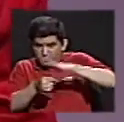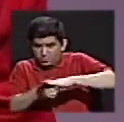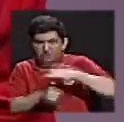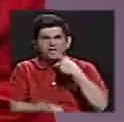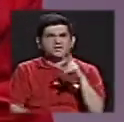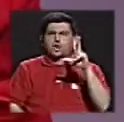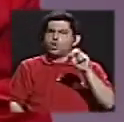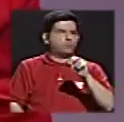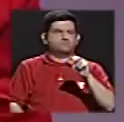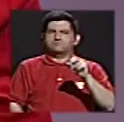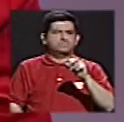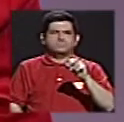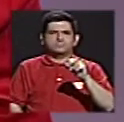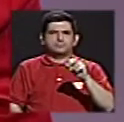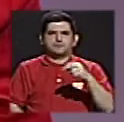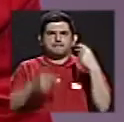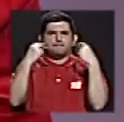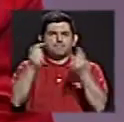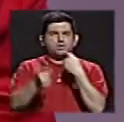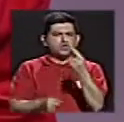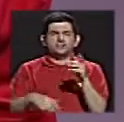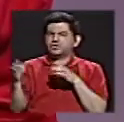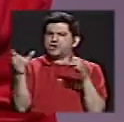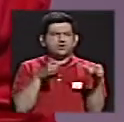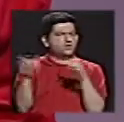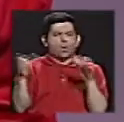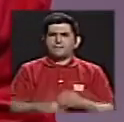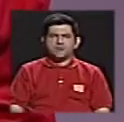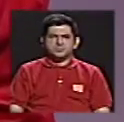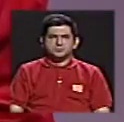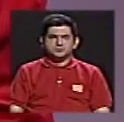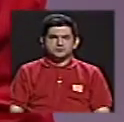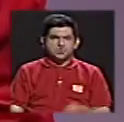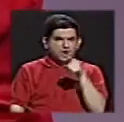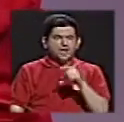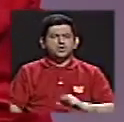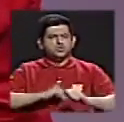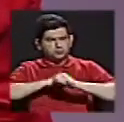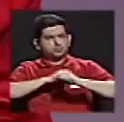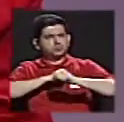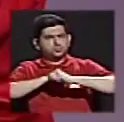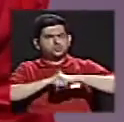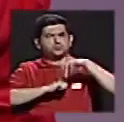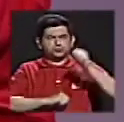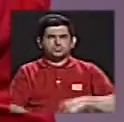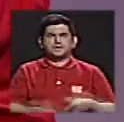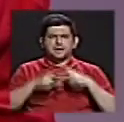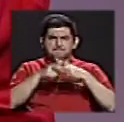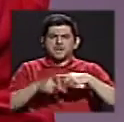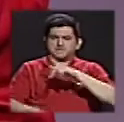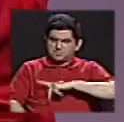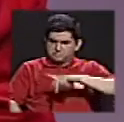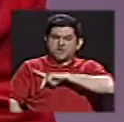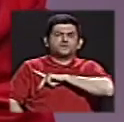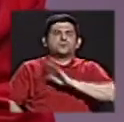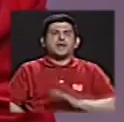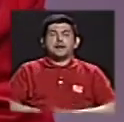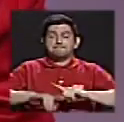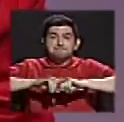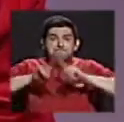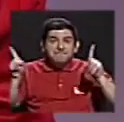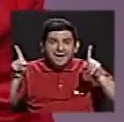no. Automáticamente te mencionan comercio, incluso le hacen mucha propaganda a los créditos personales,